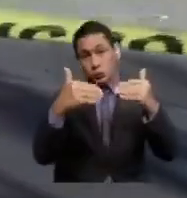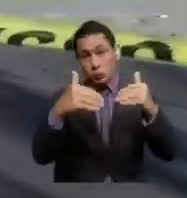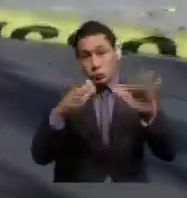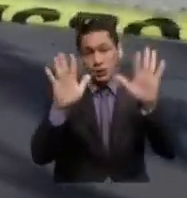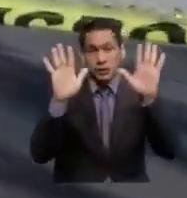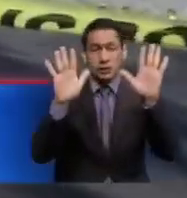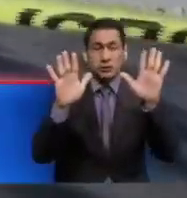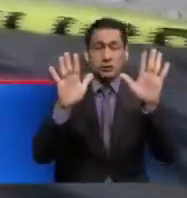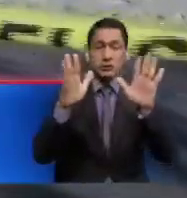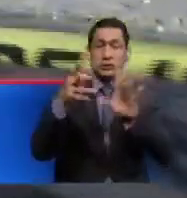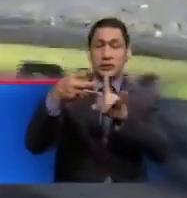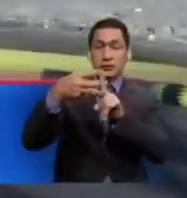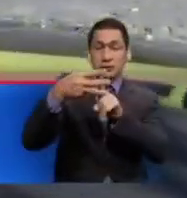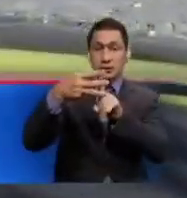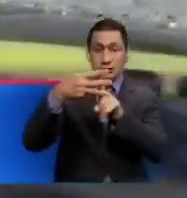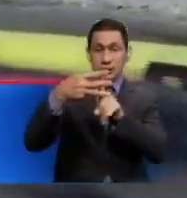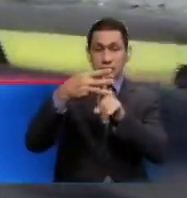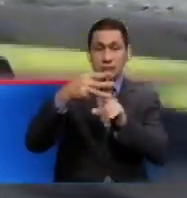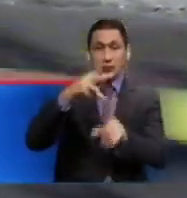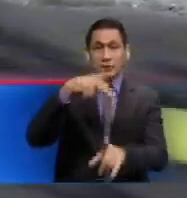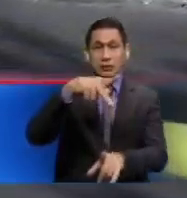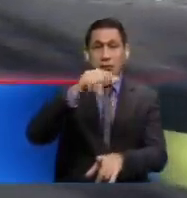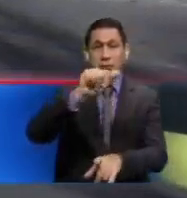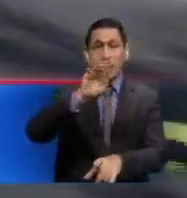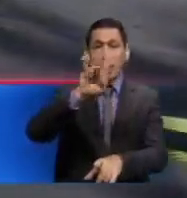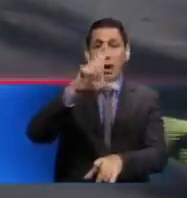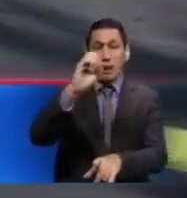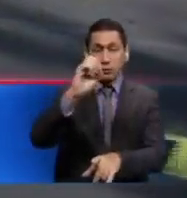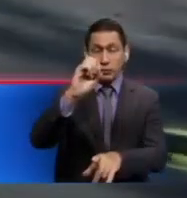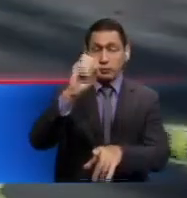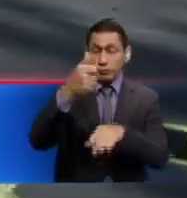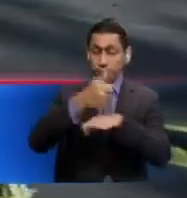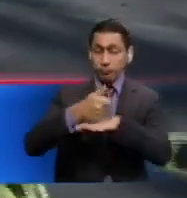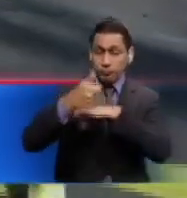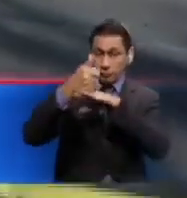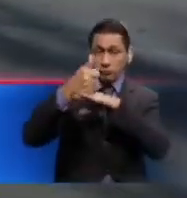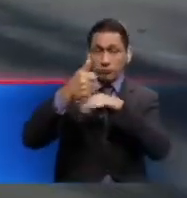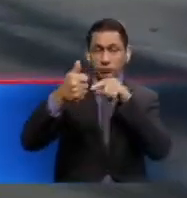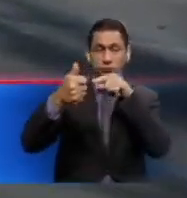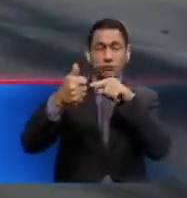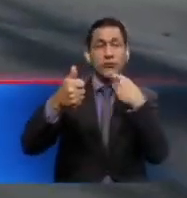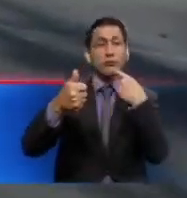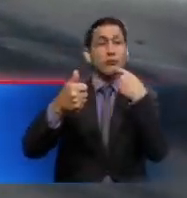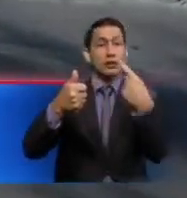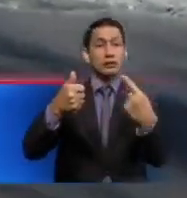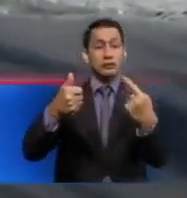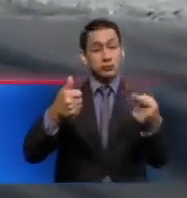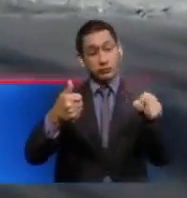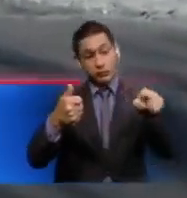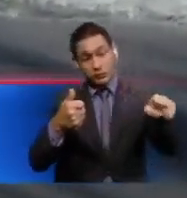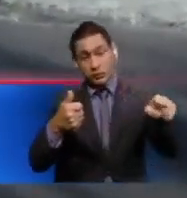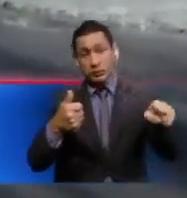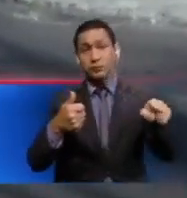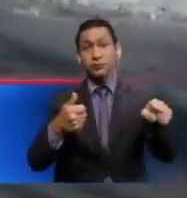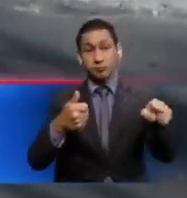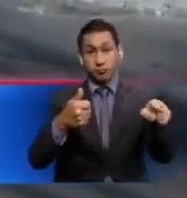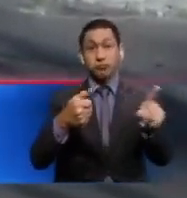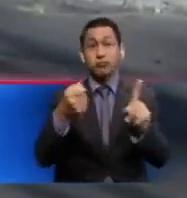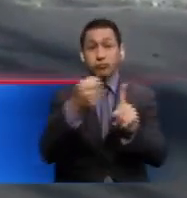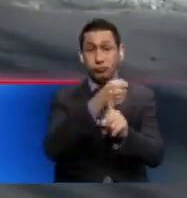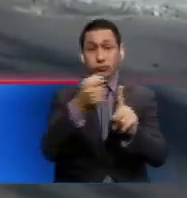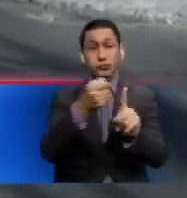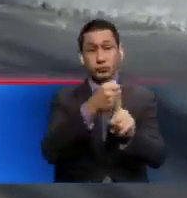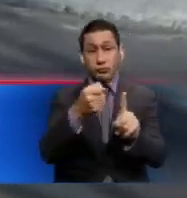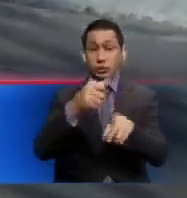diario digital, Pablo Ramírez, él ya había dado declaraciones, ya había determinado. Se había determinado sobre el tema de que sí, efectivamente se trataría de un atentado, pero